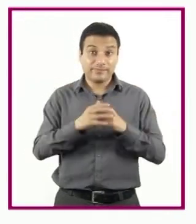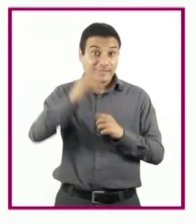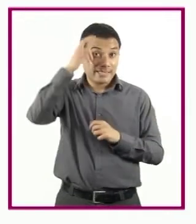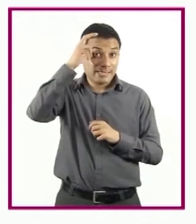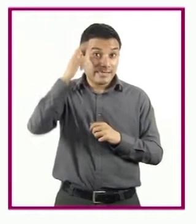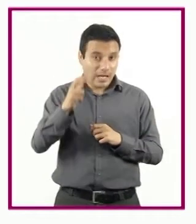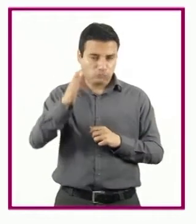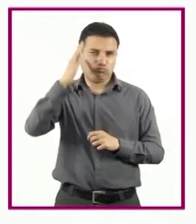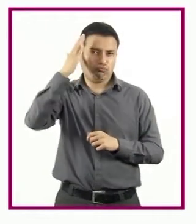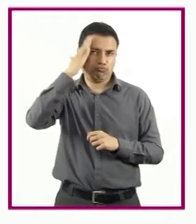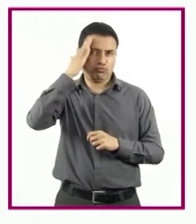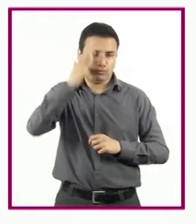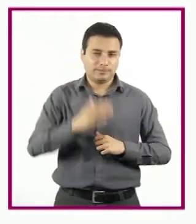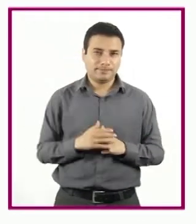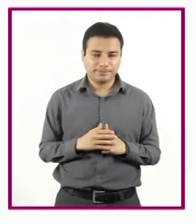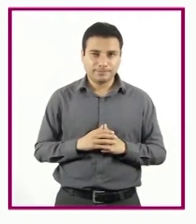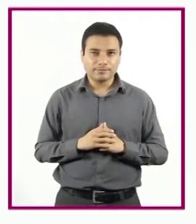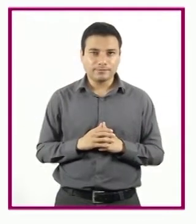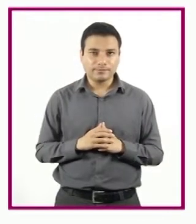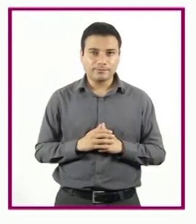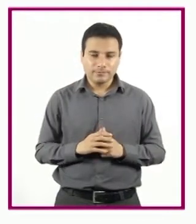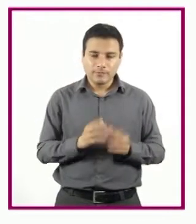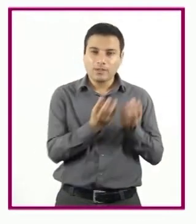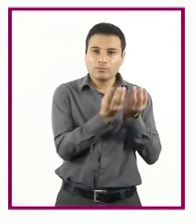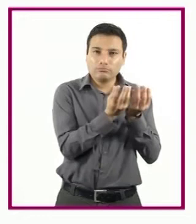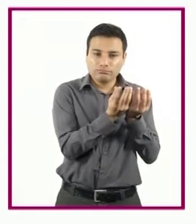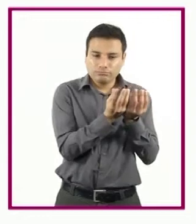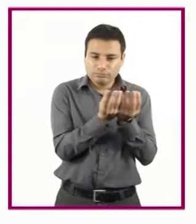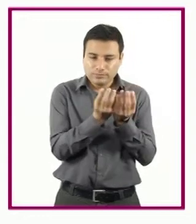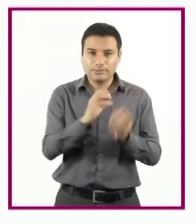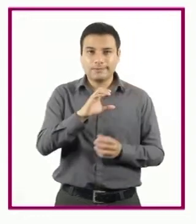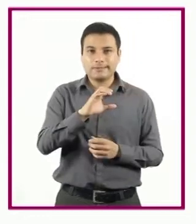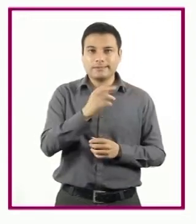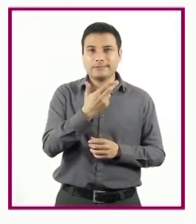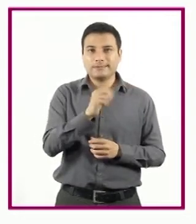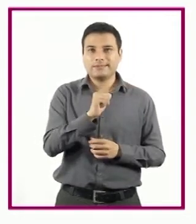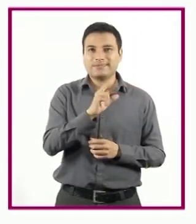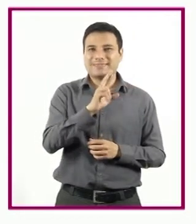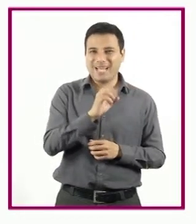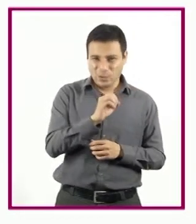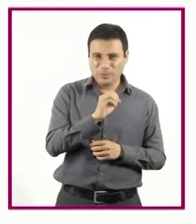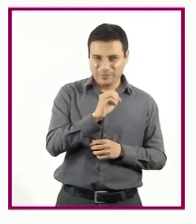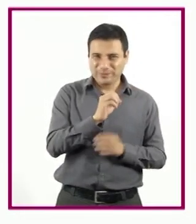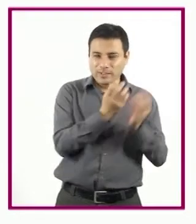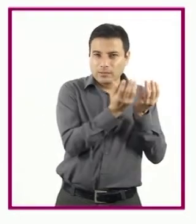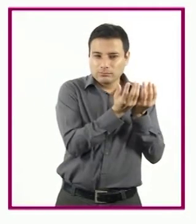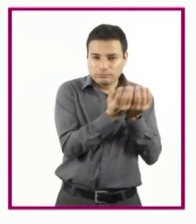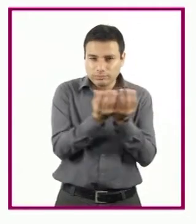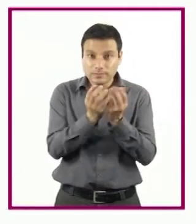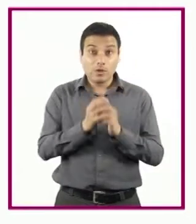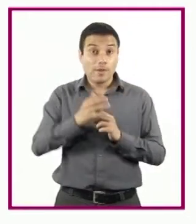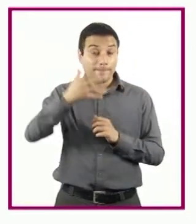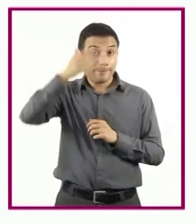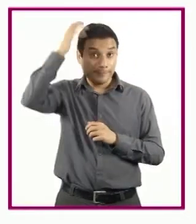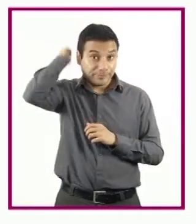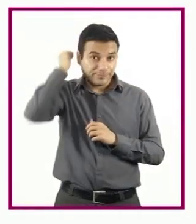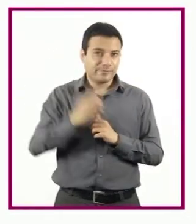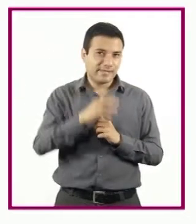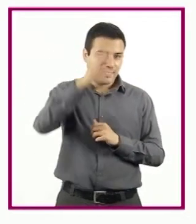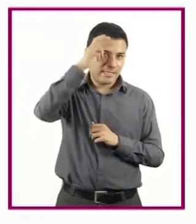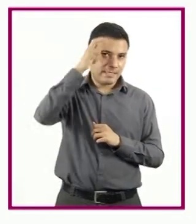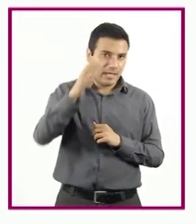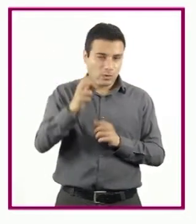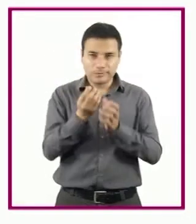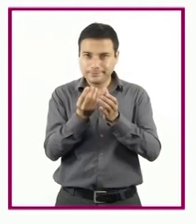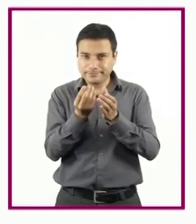ejércitos de América. En el trayecto entre Charo e Indaparapeo, José María Morelos y Pavón se entrevistó con Hidalgo